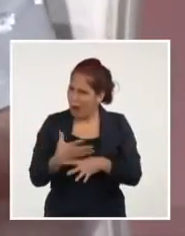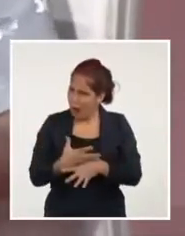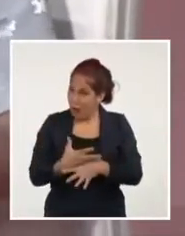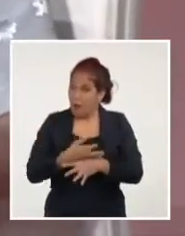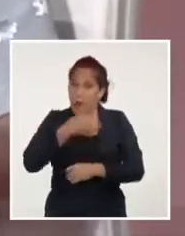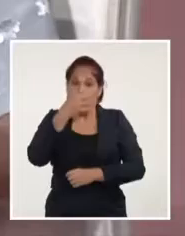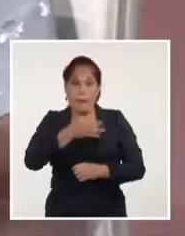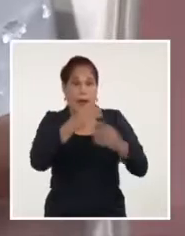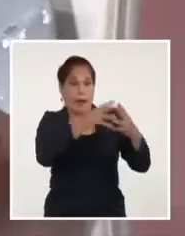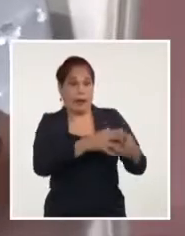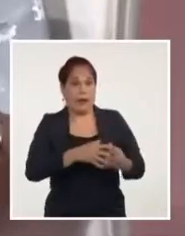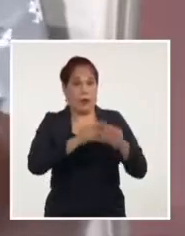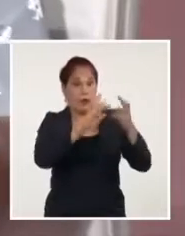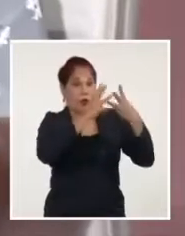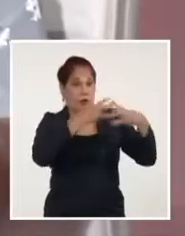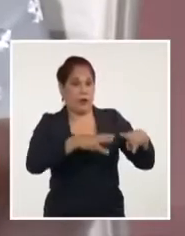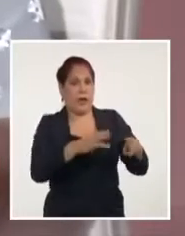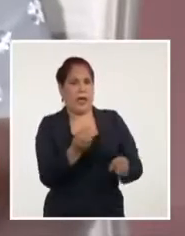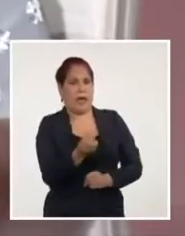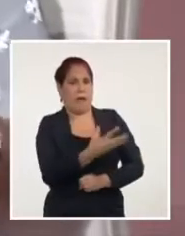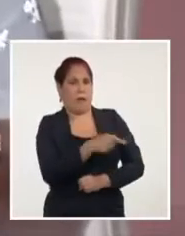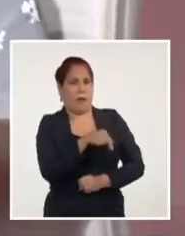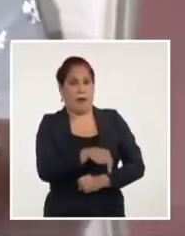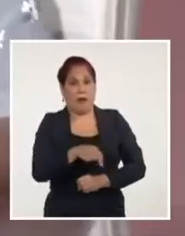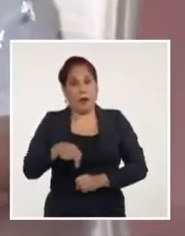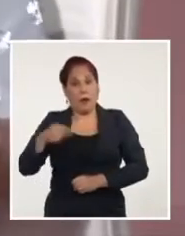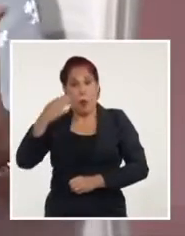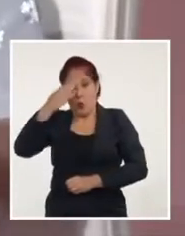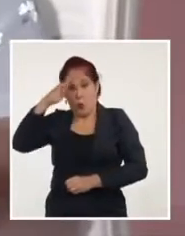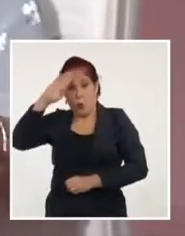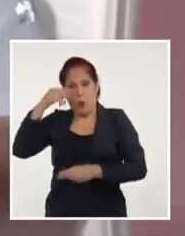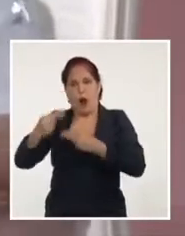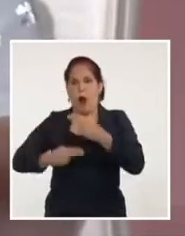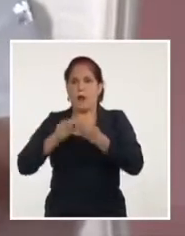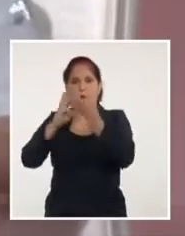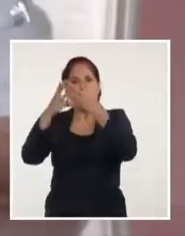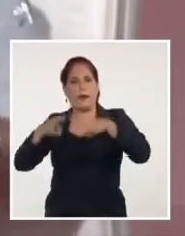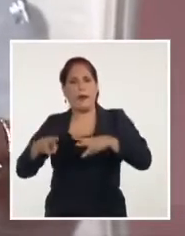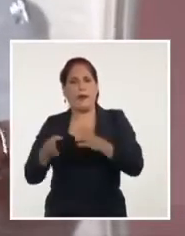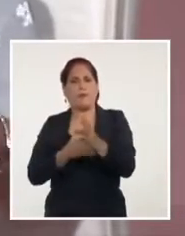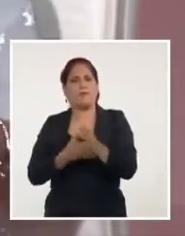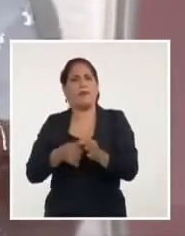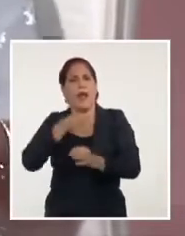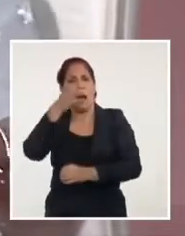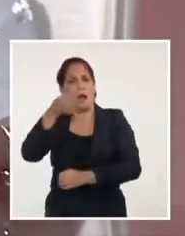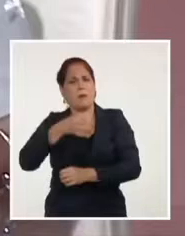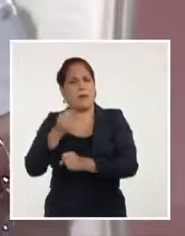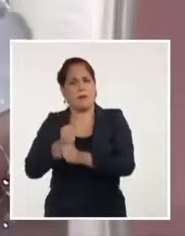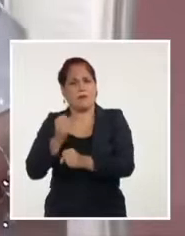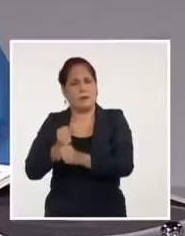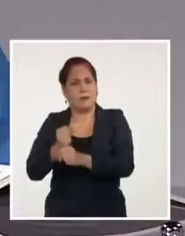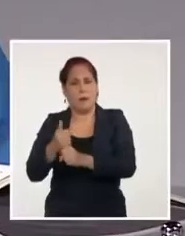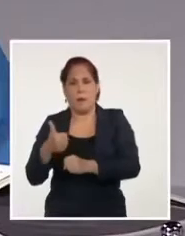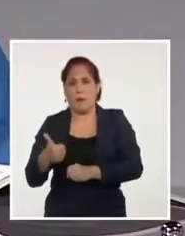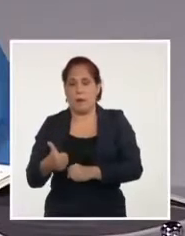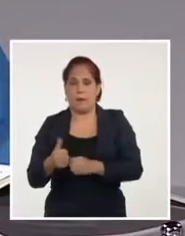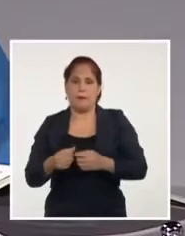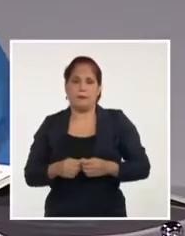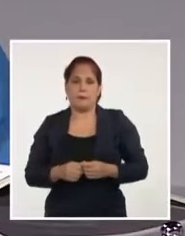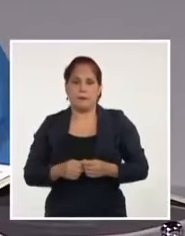tejido social cubano, de qué va hoy el sistema mediático y su forma de trabajar. Es una gran industria